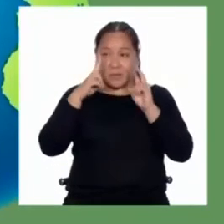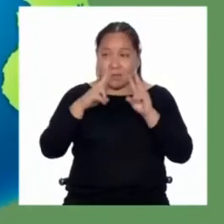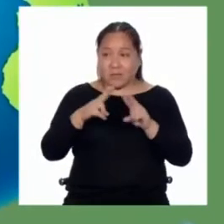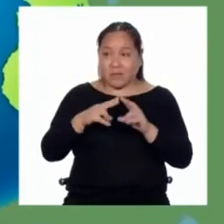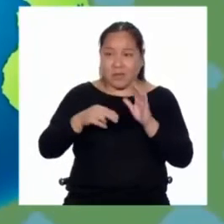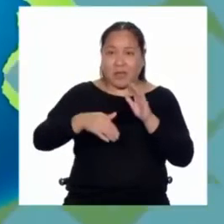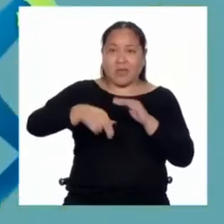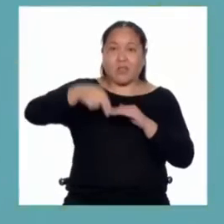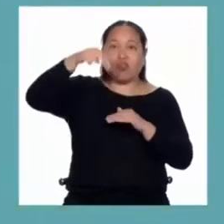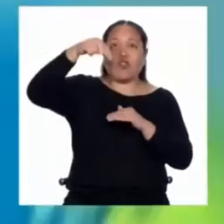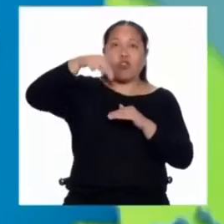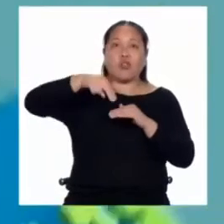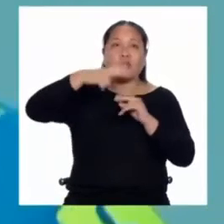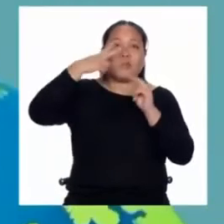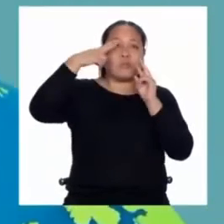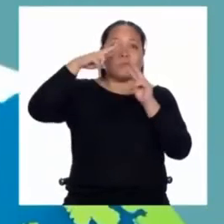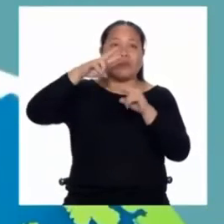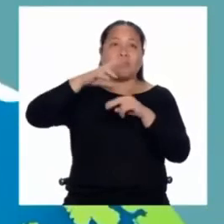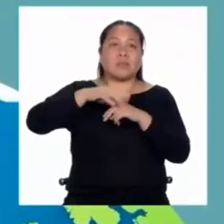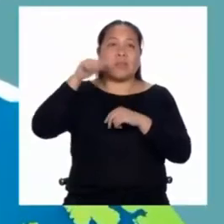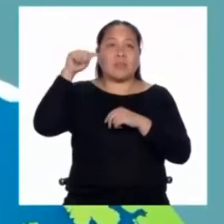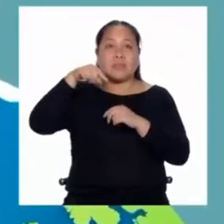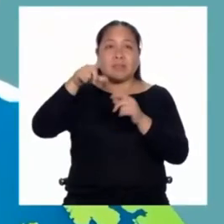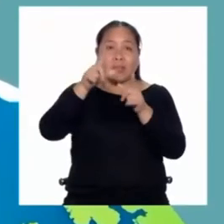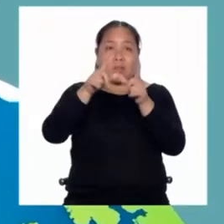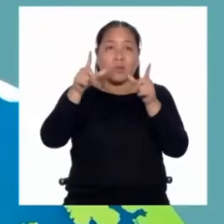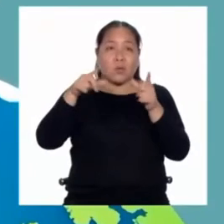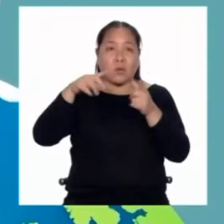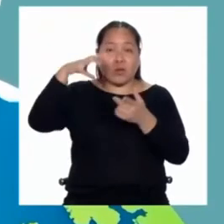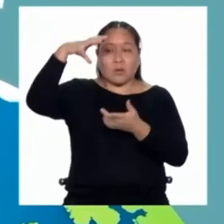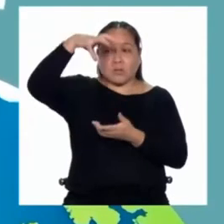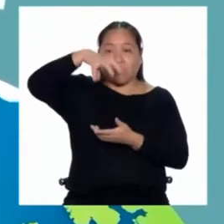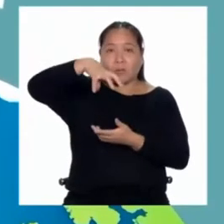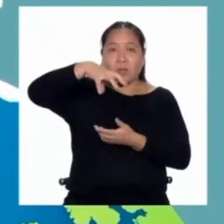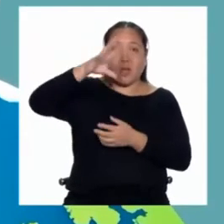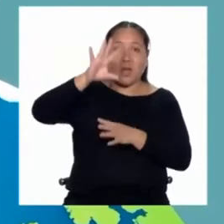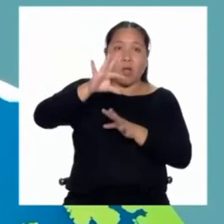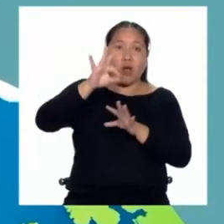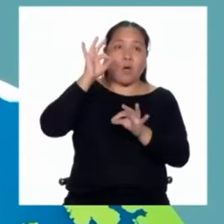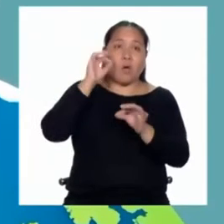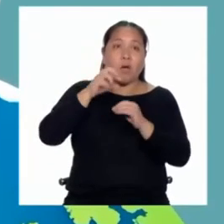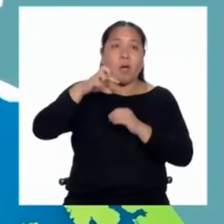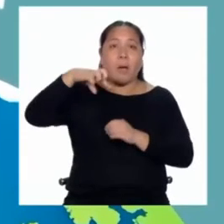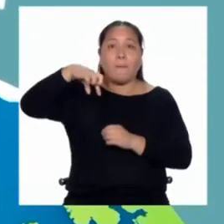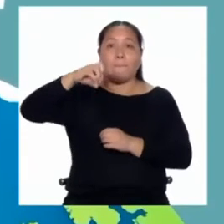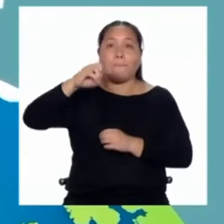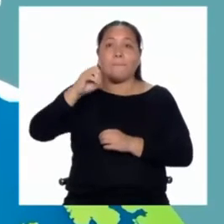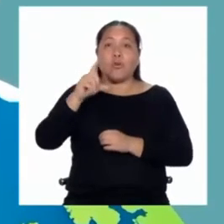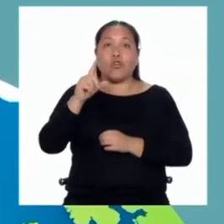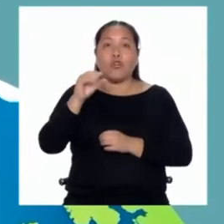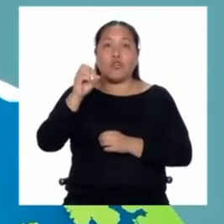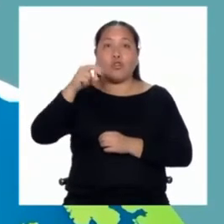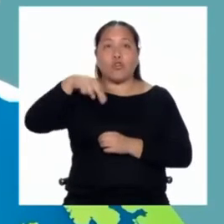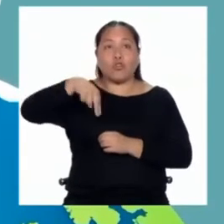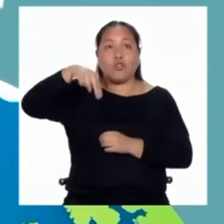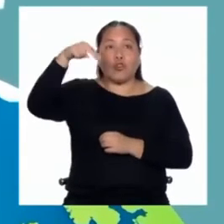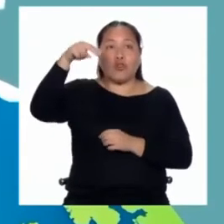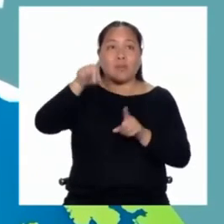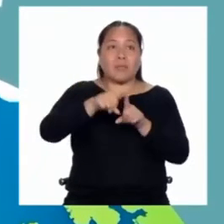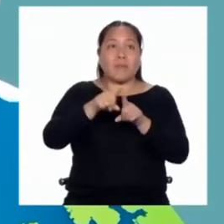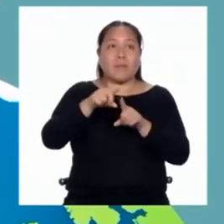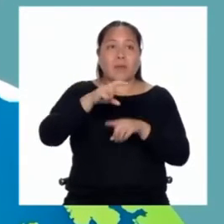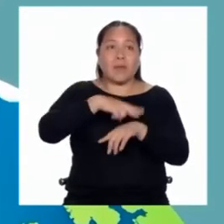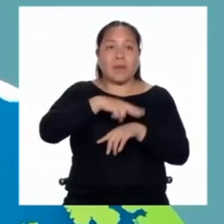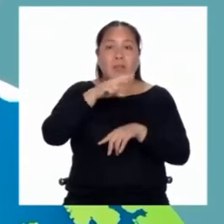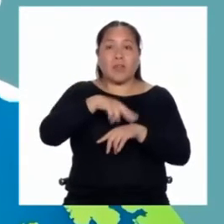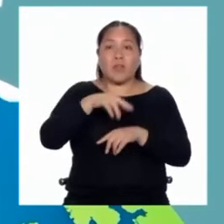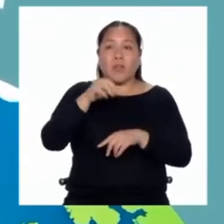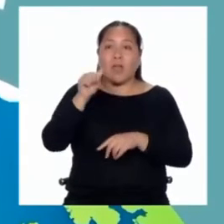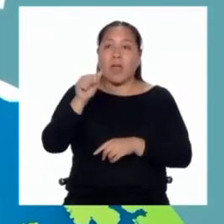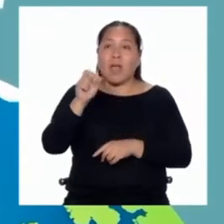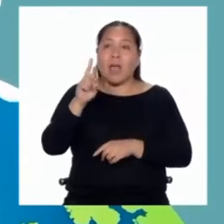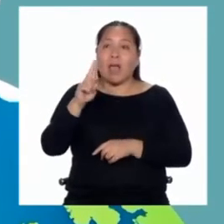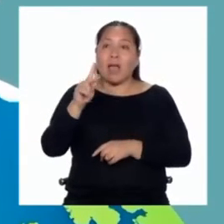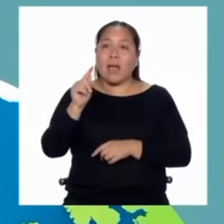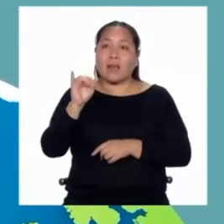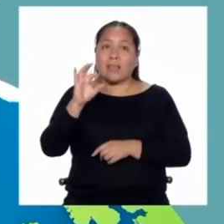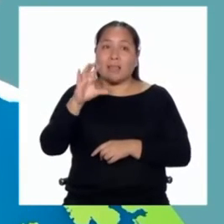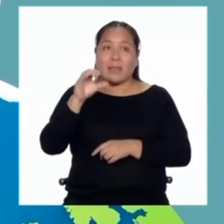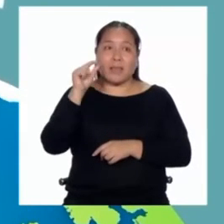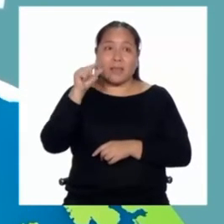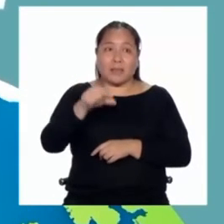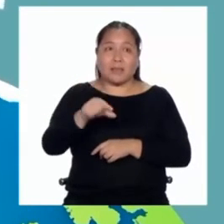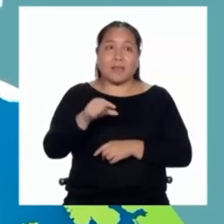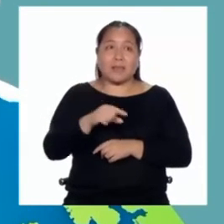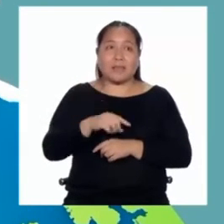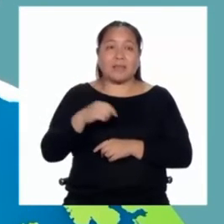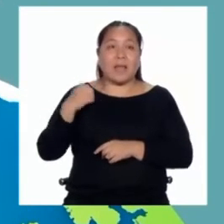norte. En este hemisferio podrás encontrar el polo norte y también la región ártica, donde por cierto se